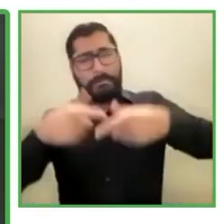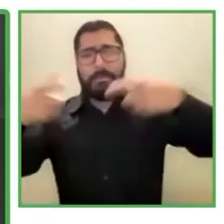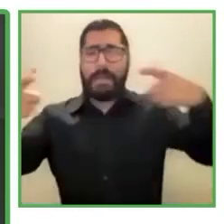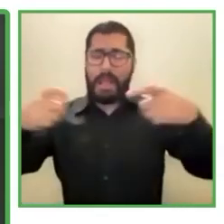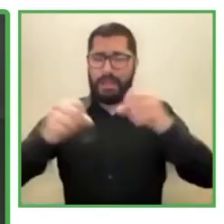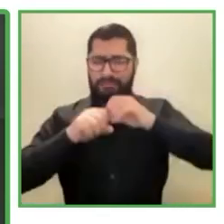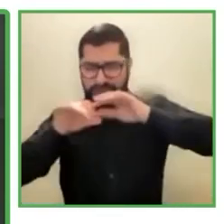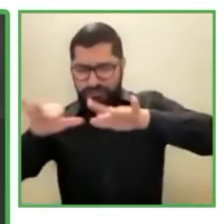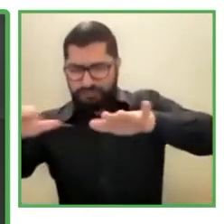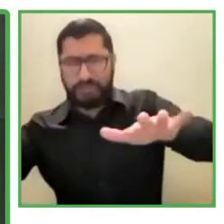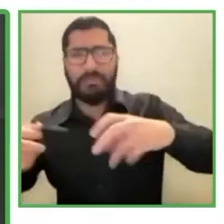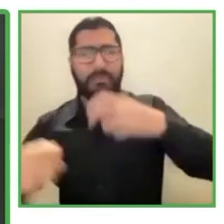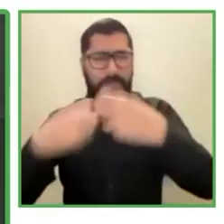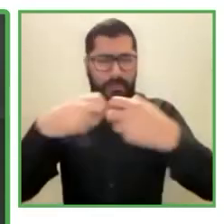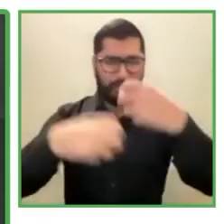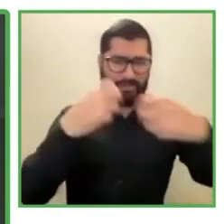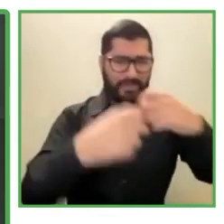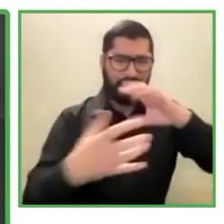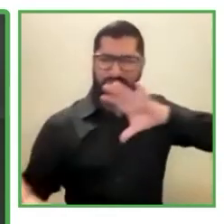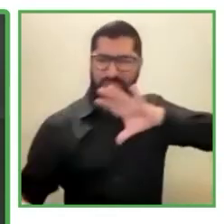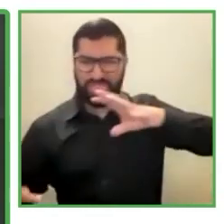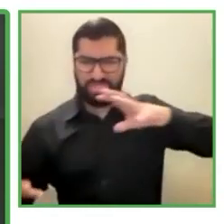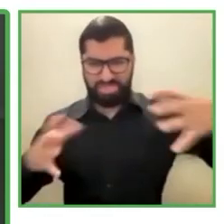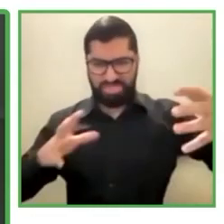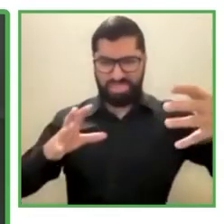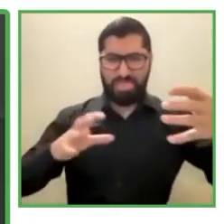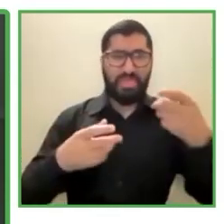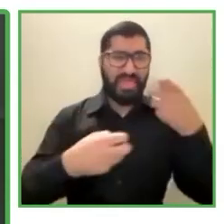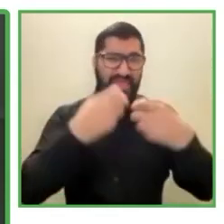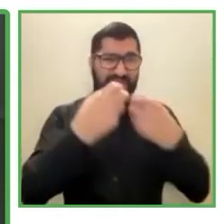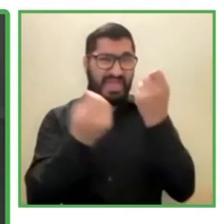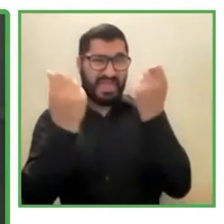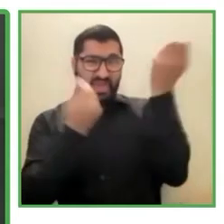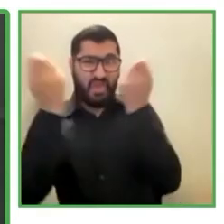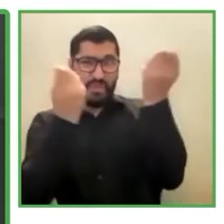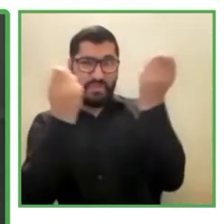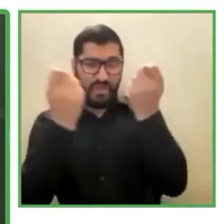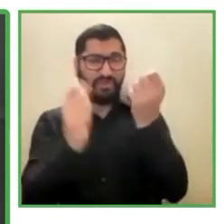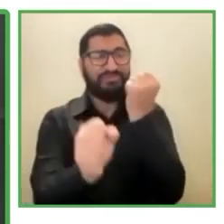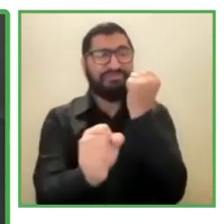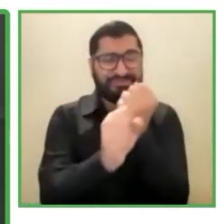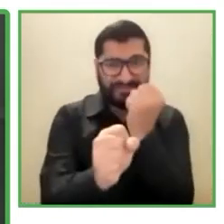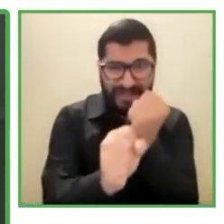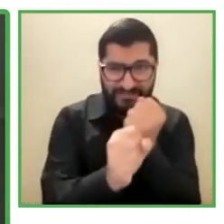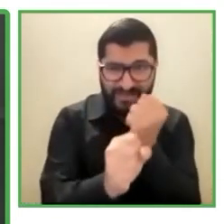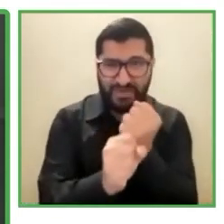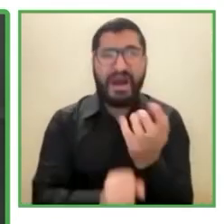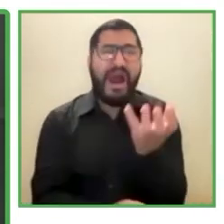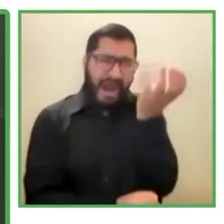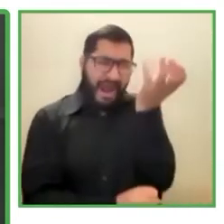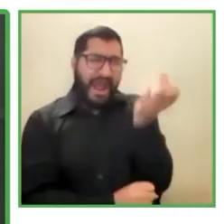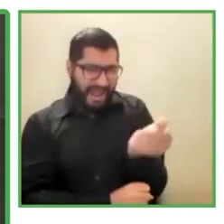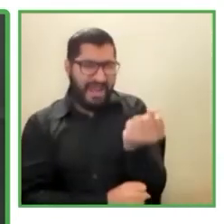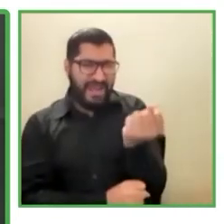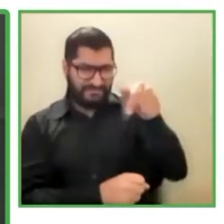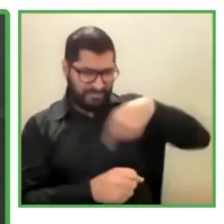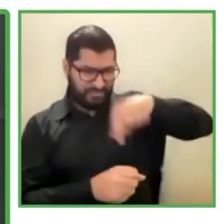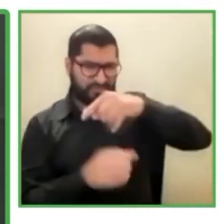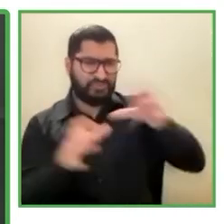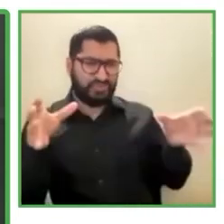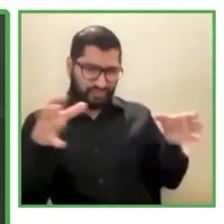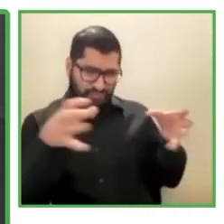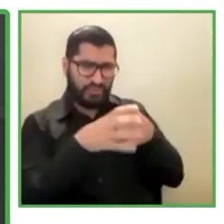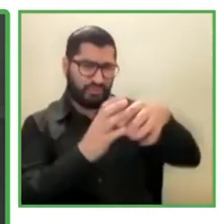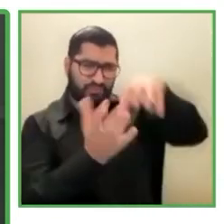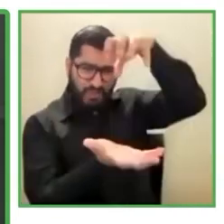Interno que tenemos registro en nuestra región, con consecuencias muy importantes en la destrucción de